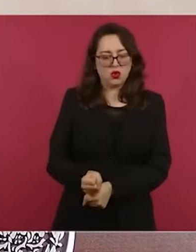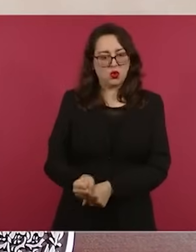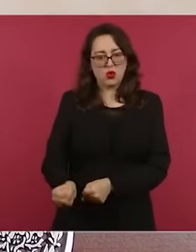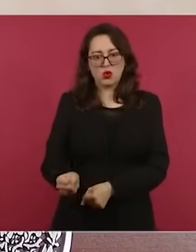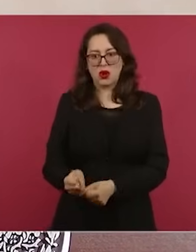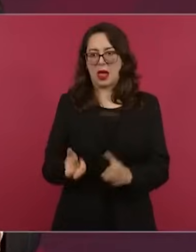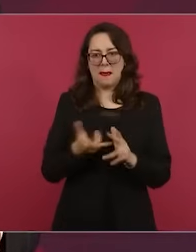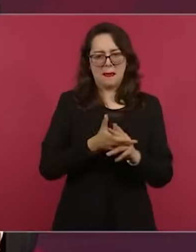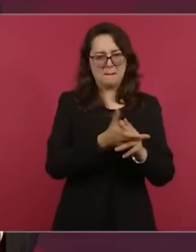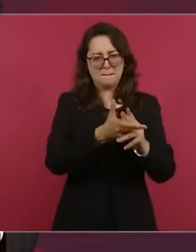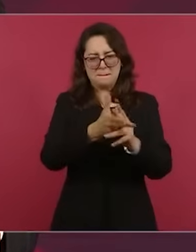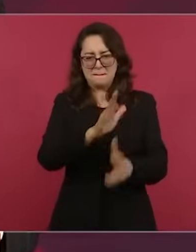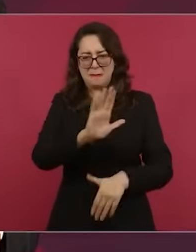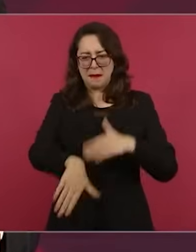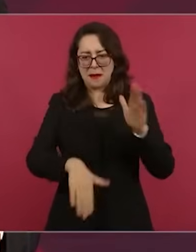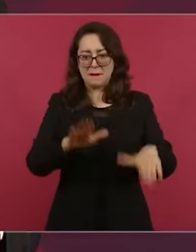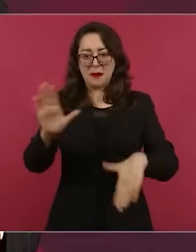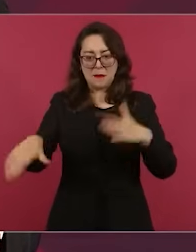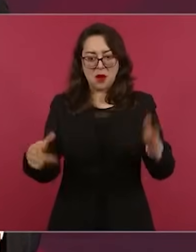que haya masacres.